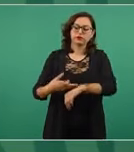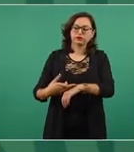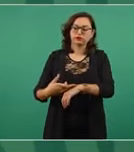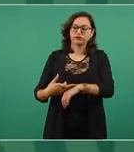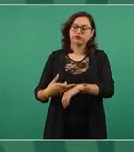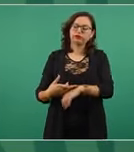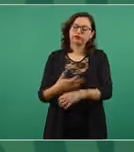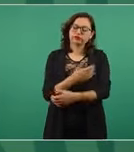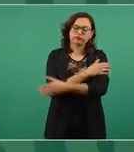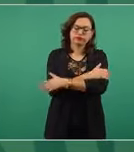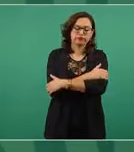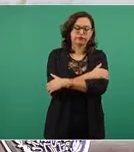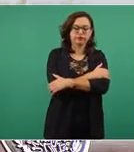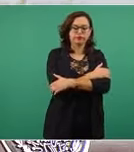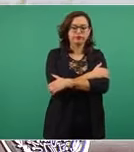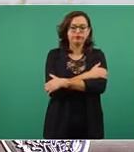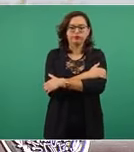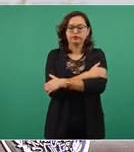de la represión